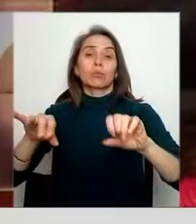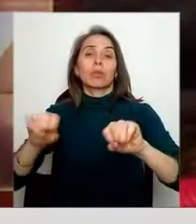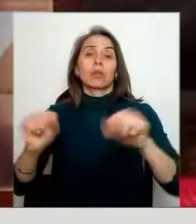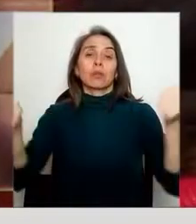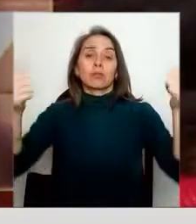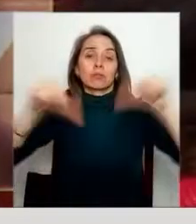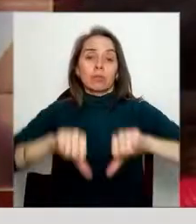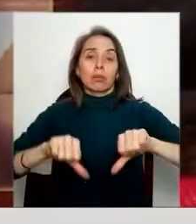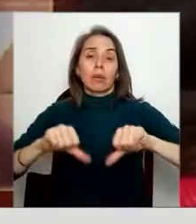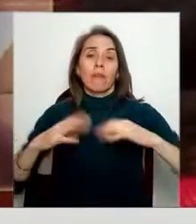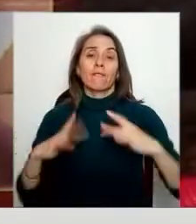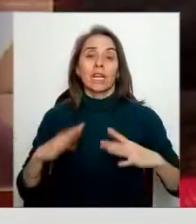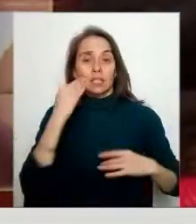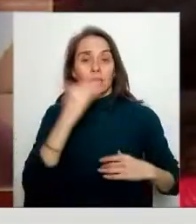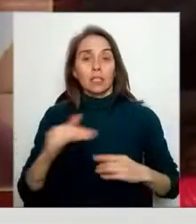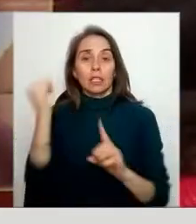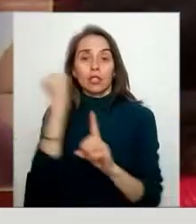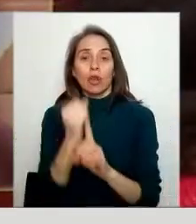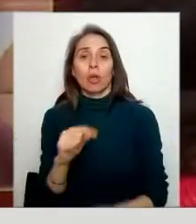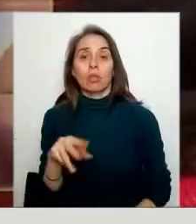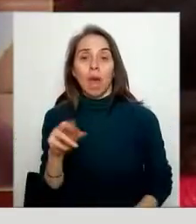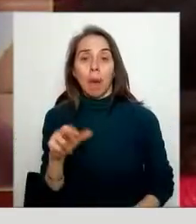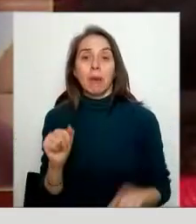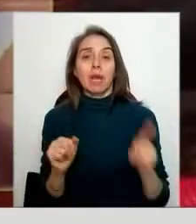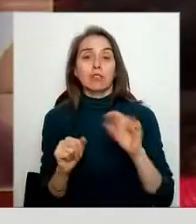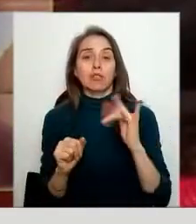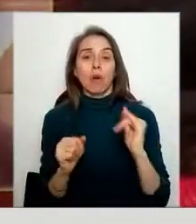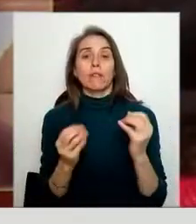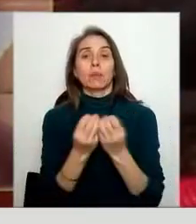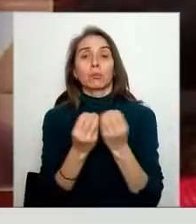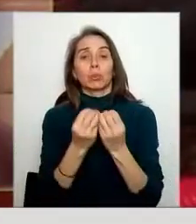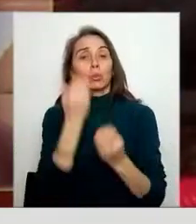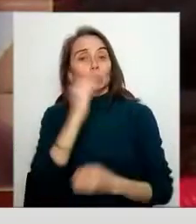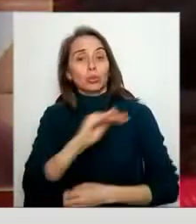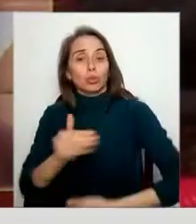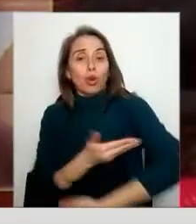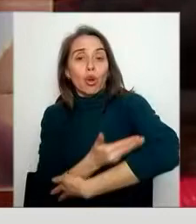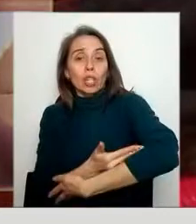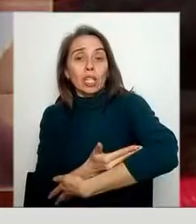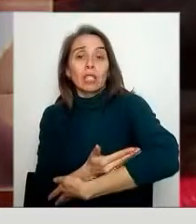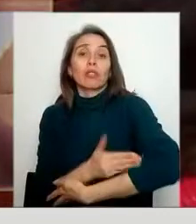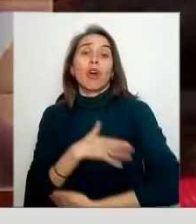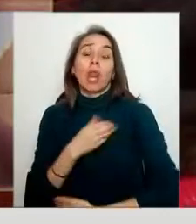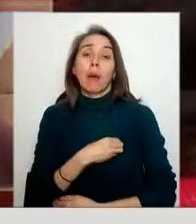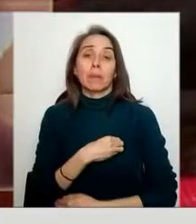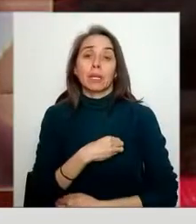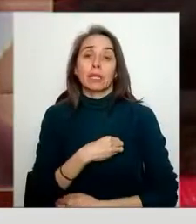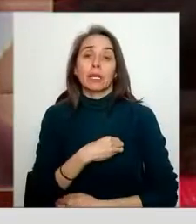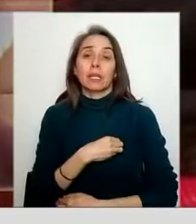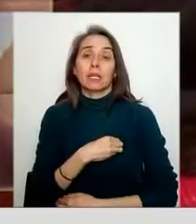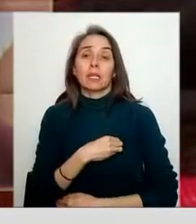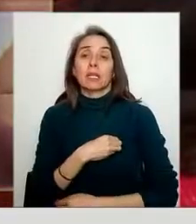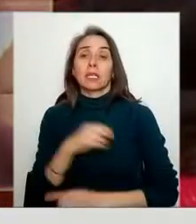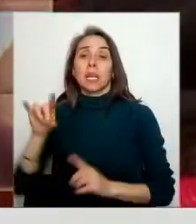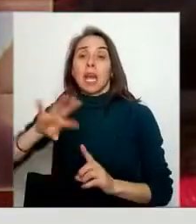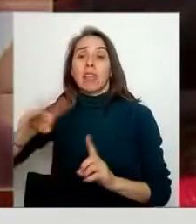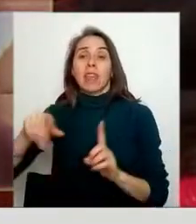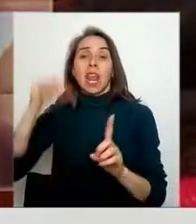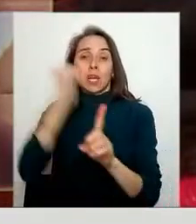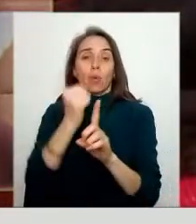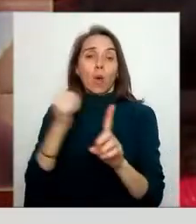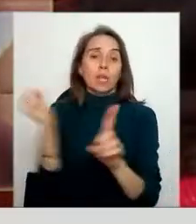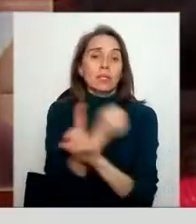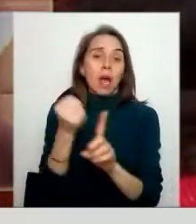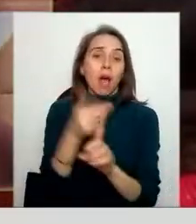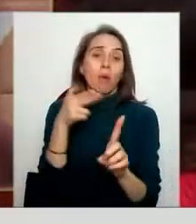nuestros menores por tamara por sophie por muchos otros niños que lamentablemente envío de la élite dan vídeo los hechos de la delincuencia voy a votar